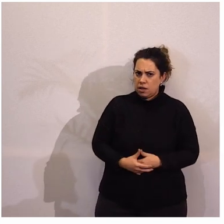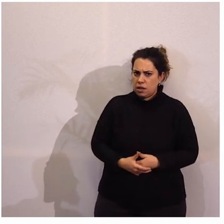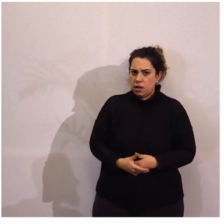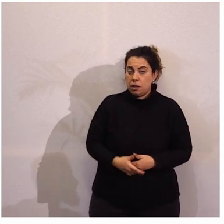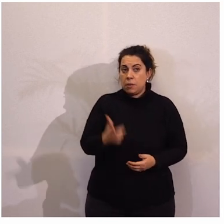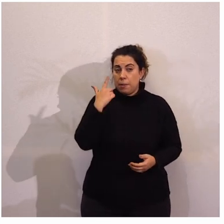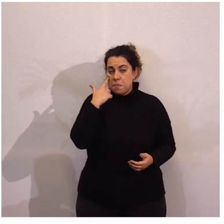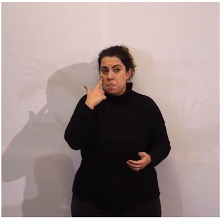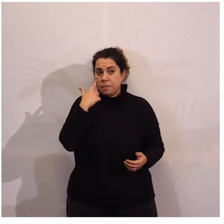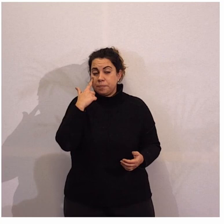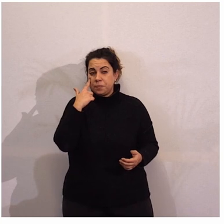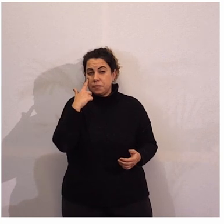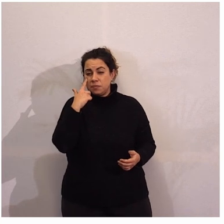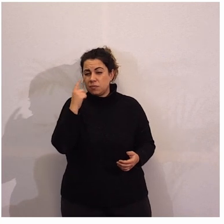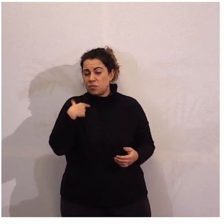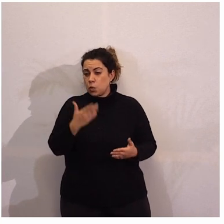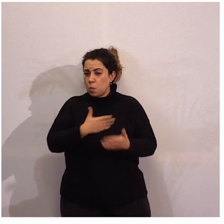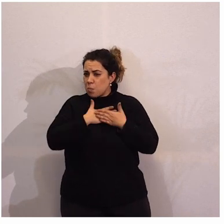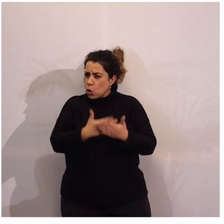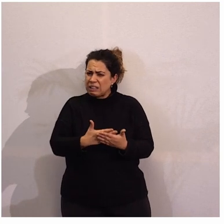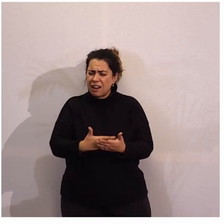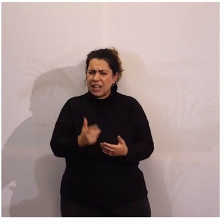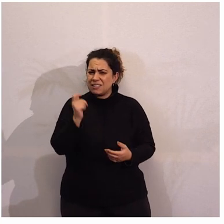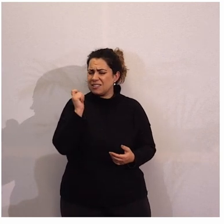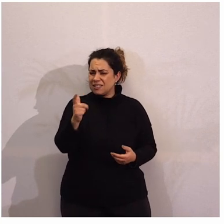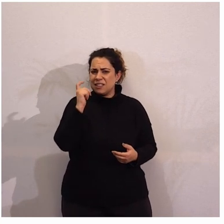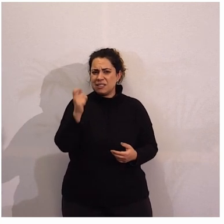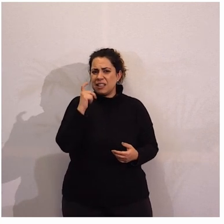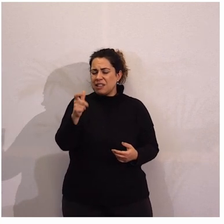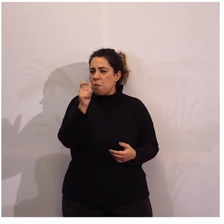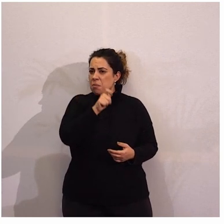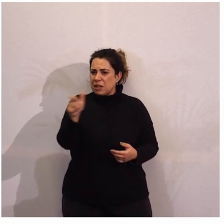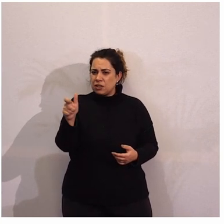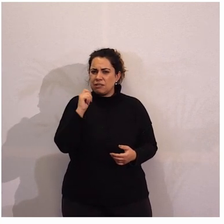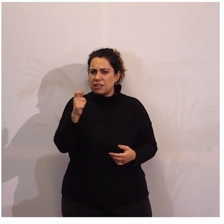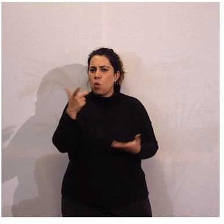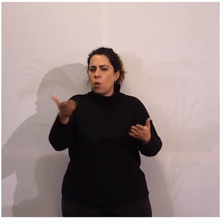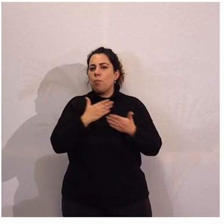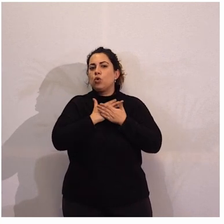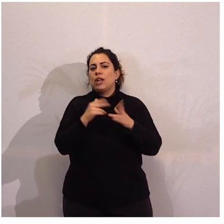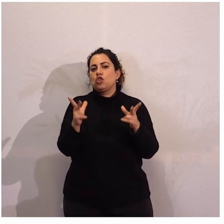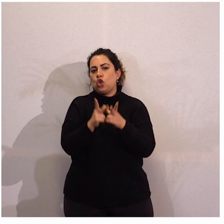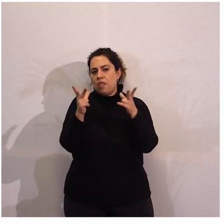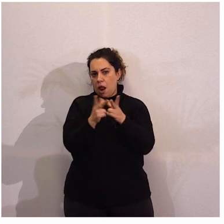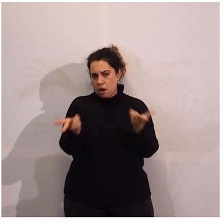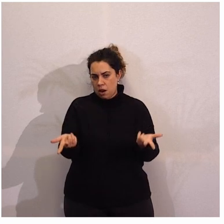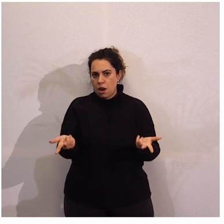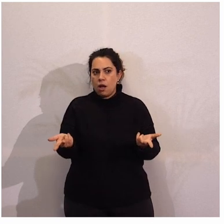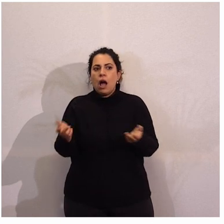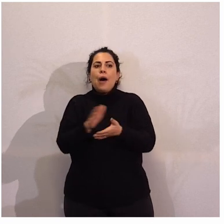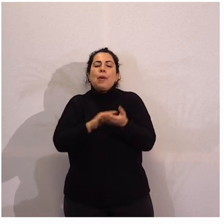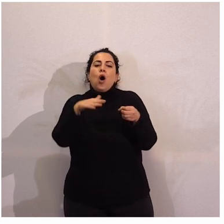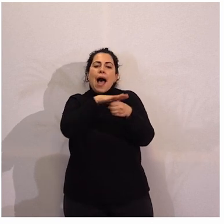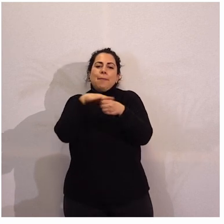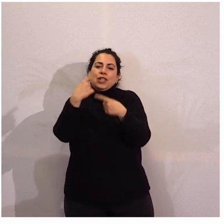Pues vamos a ver, el voluntariado que más gente tiene es el voluntariado social. Podemos hablar de varios